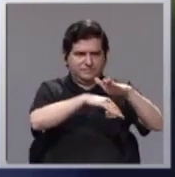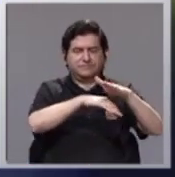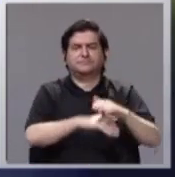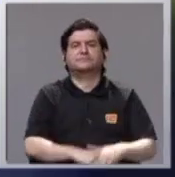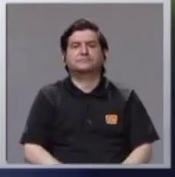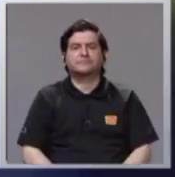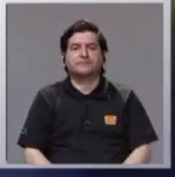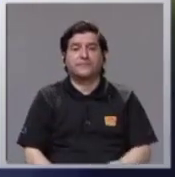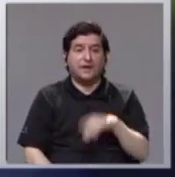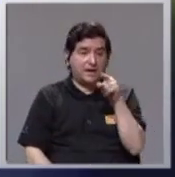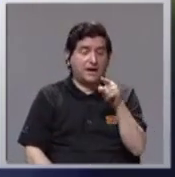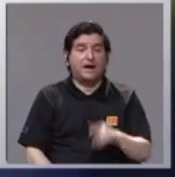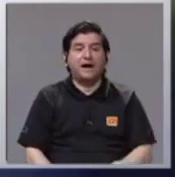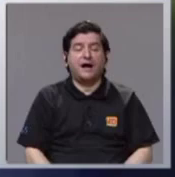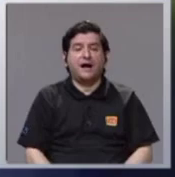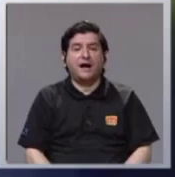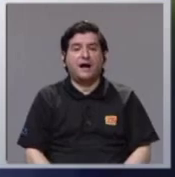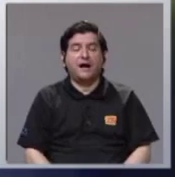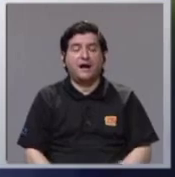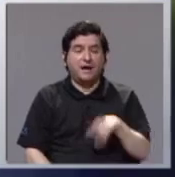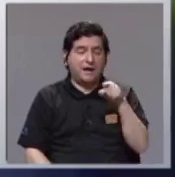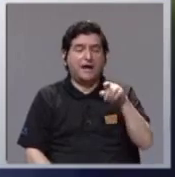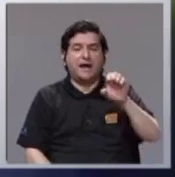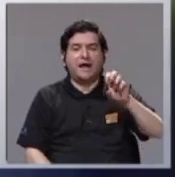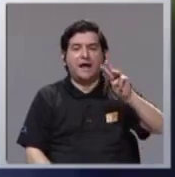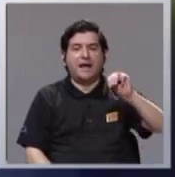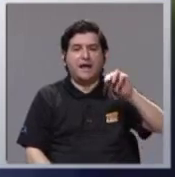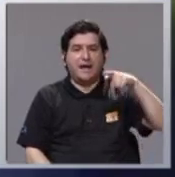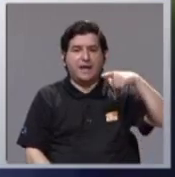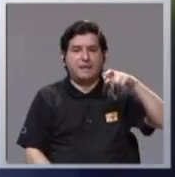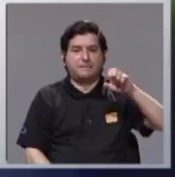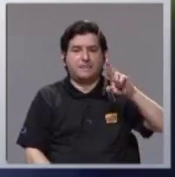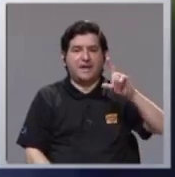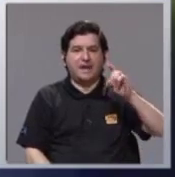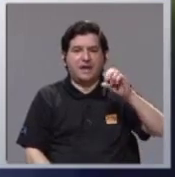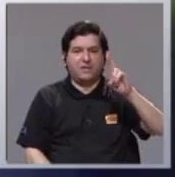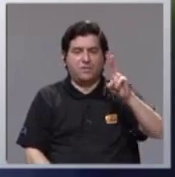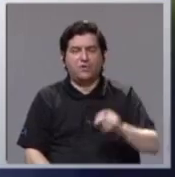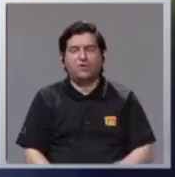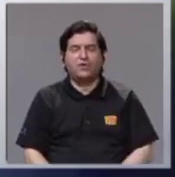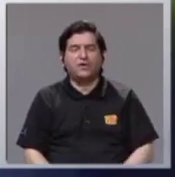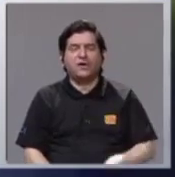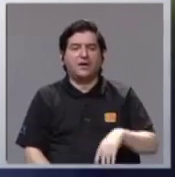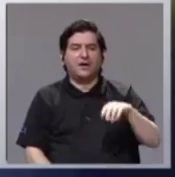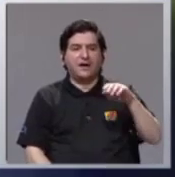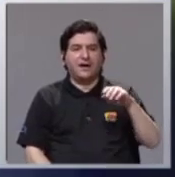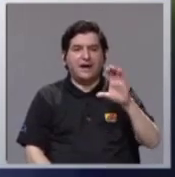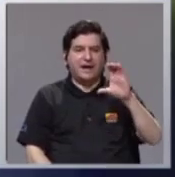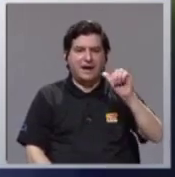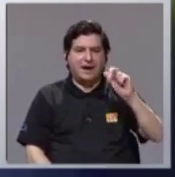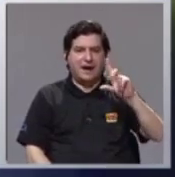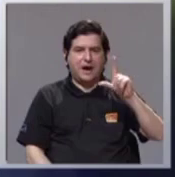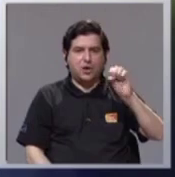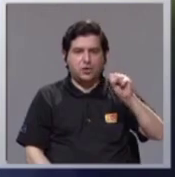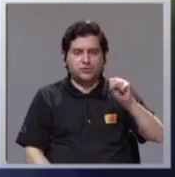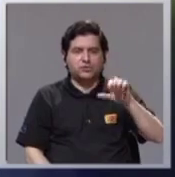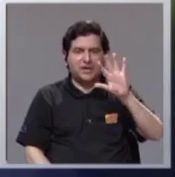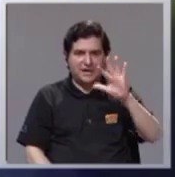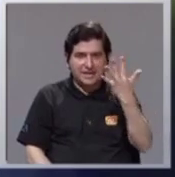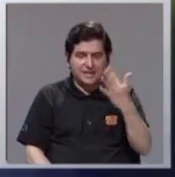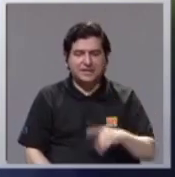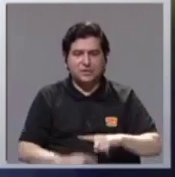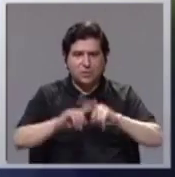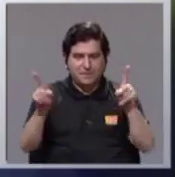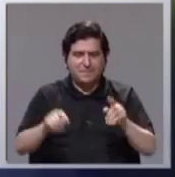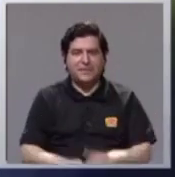dirigida al emperador, al flamante emperador muy joven Carlos V, pero en realidad